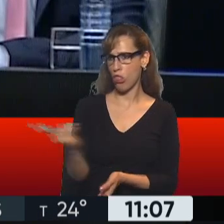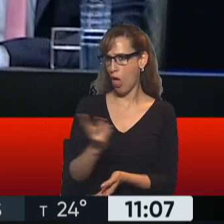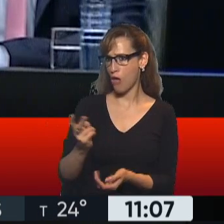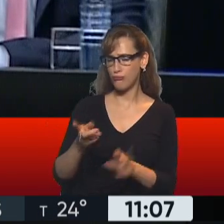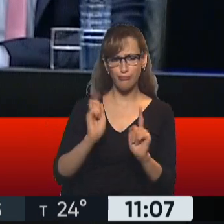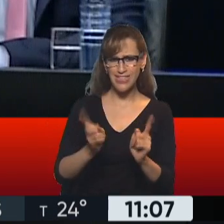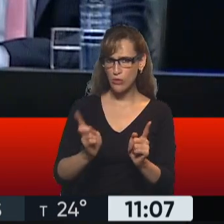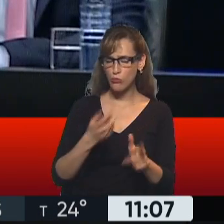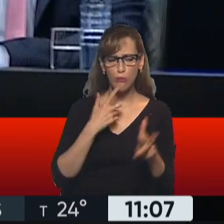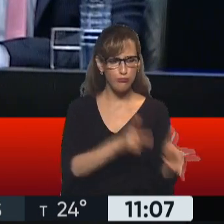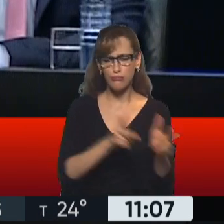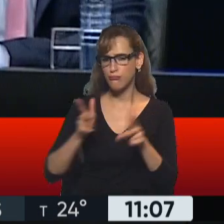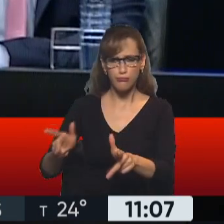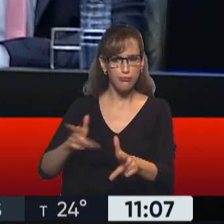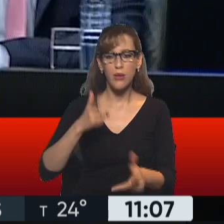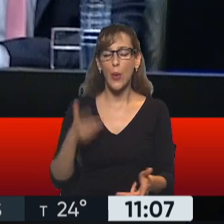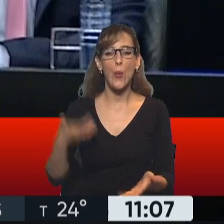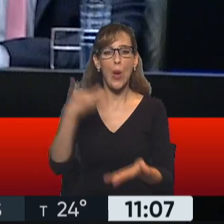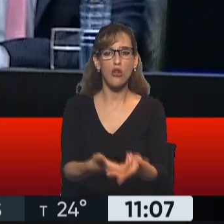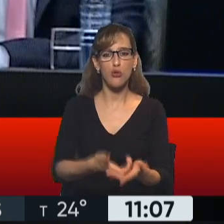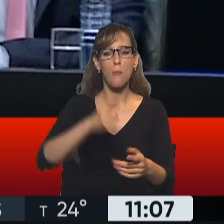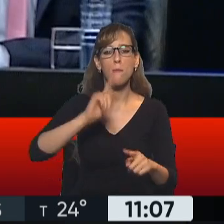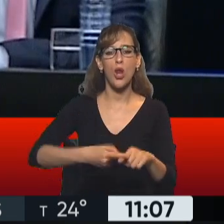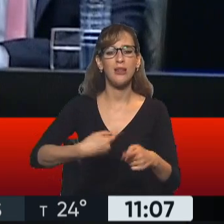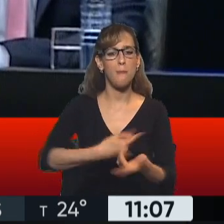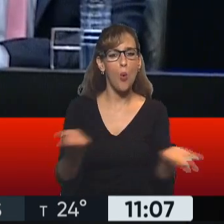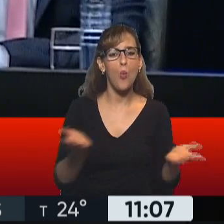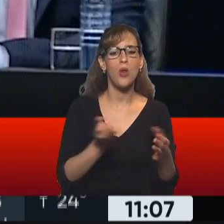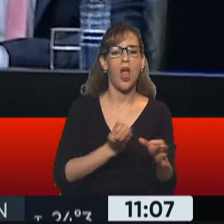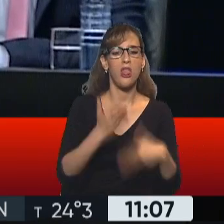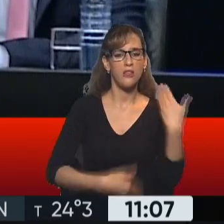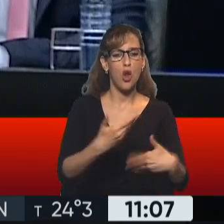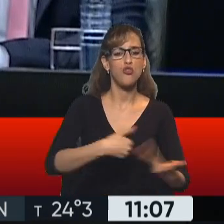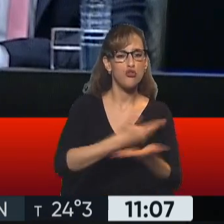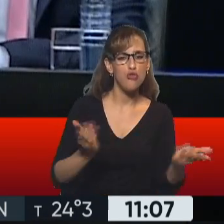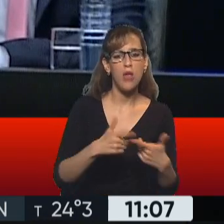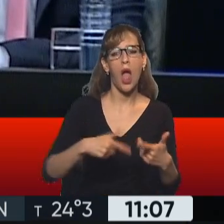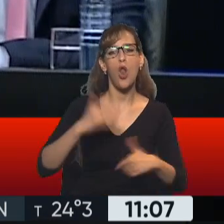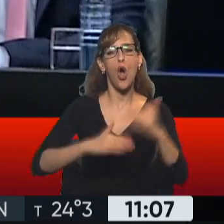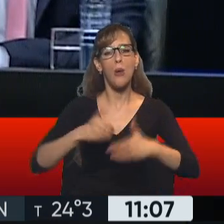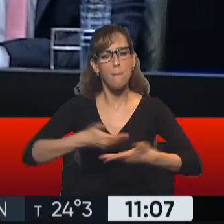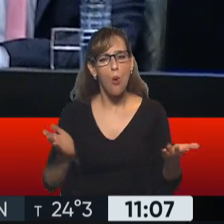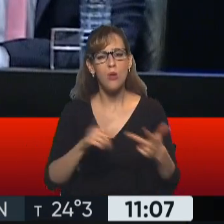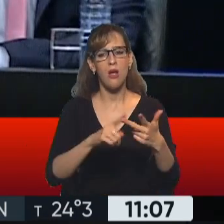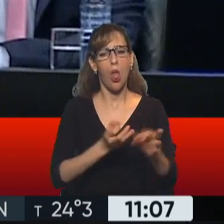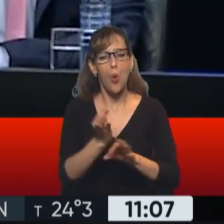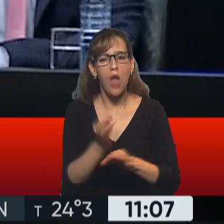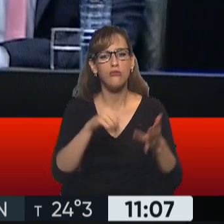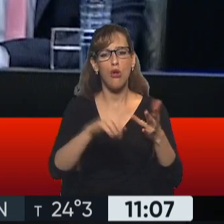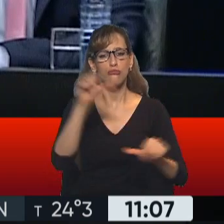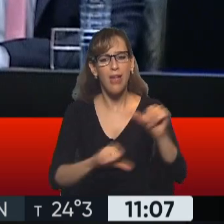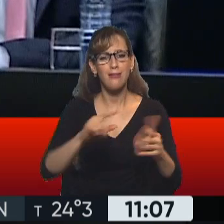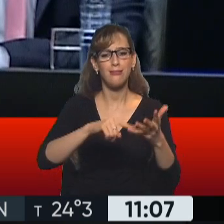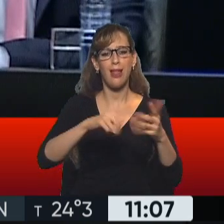en políticas públicas vinculado a lo que es el desarrollo social, la obra pública, la educación, la ciencia, la tecnología, no están